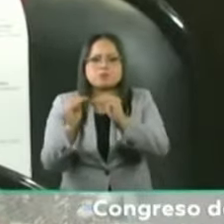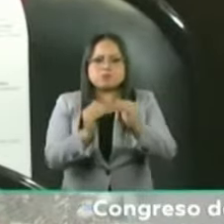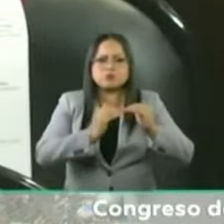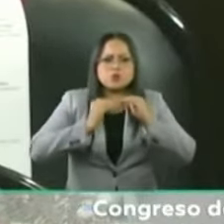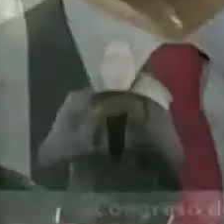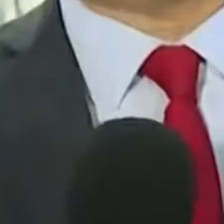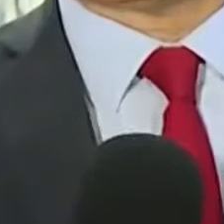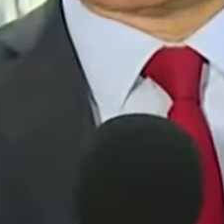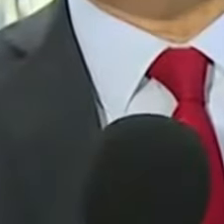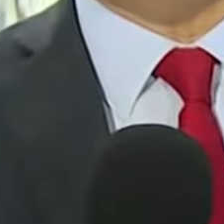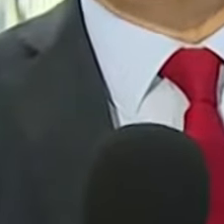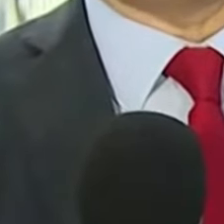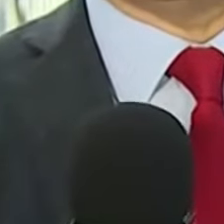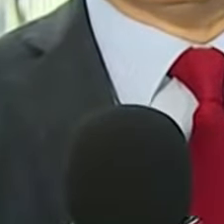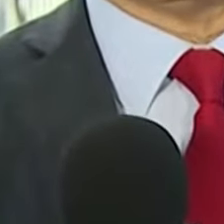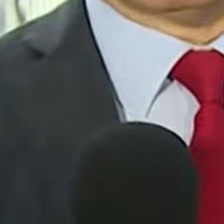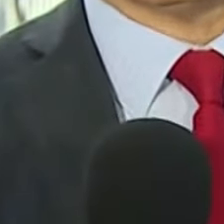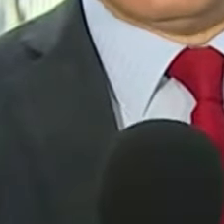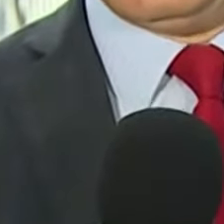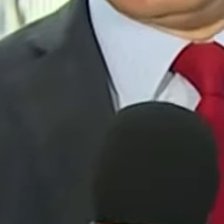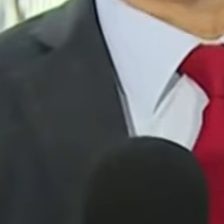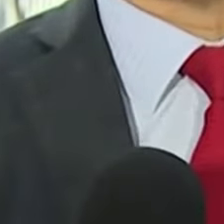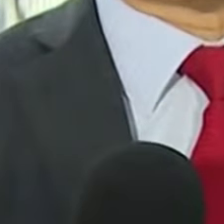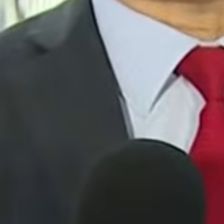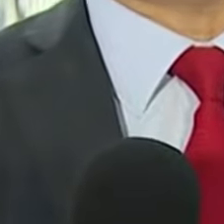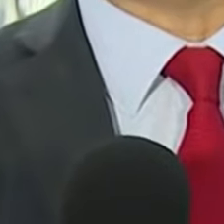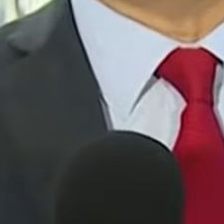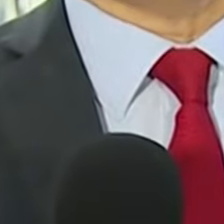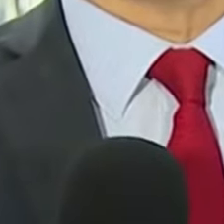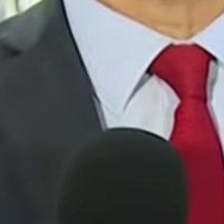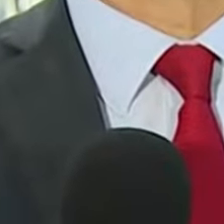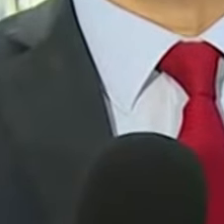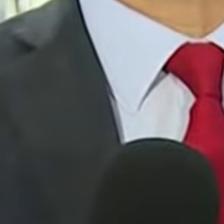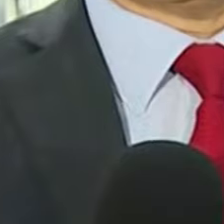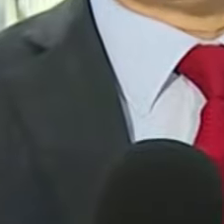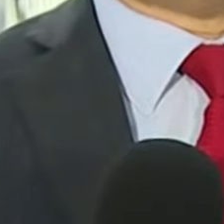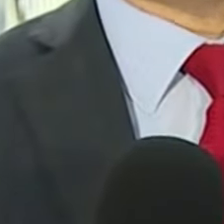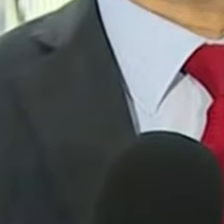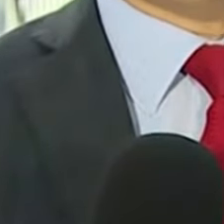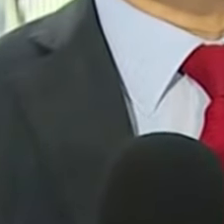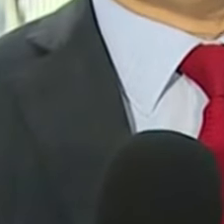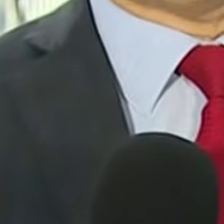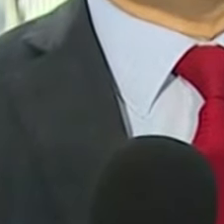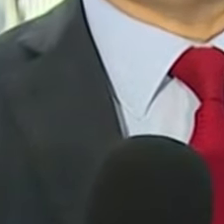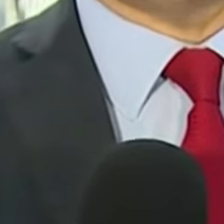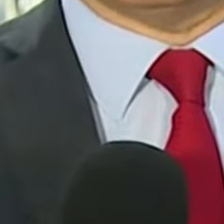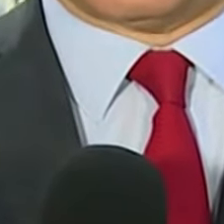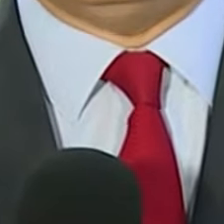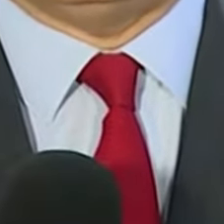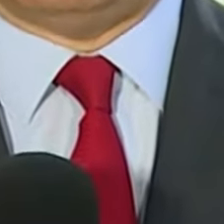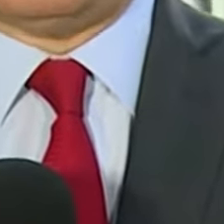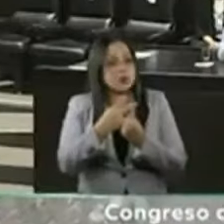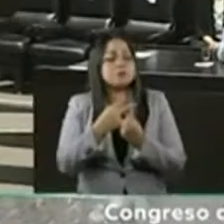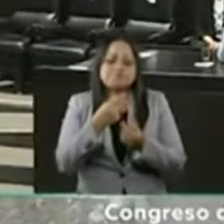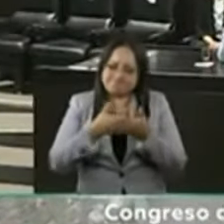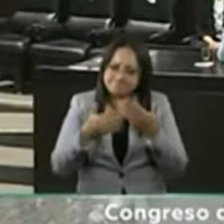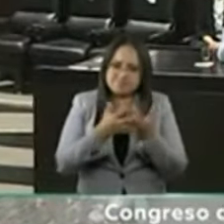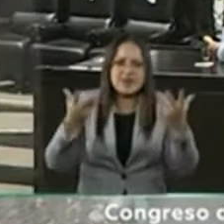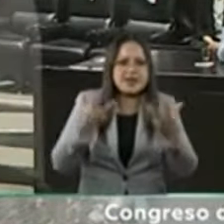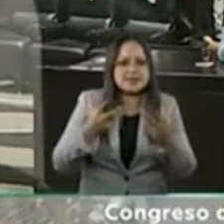Así es, Gaby, y se espera que ahí mismo, como tú decías, en el Zócalo capitalino, pues ya la presidenta constitucional de